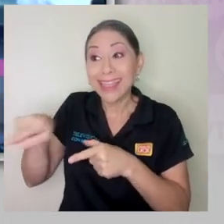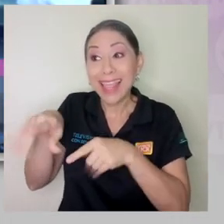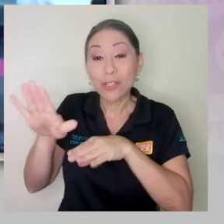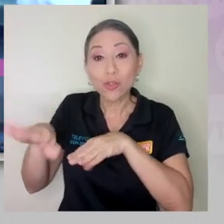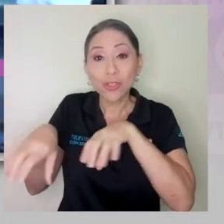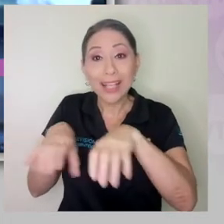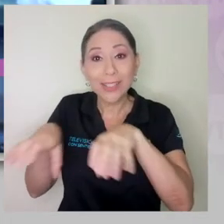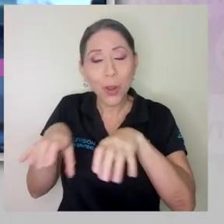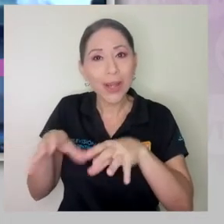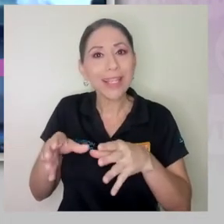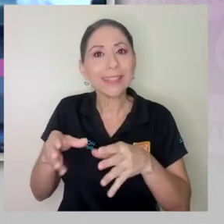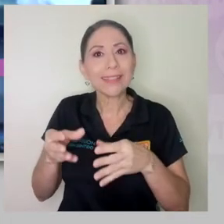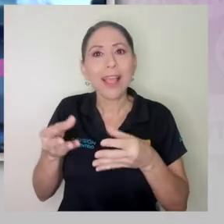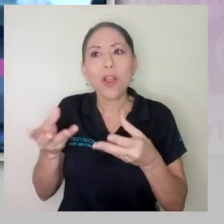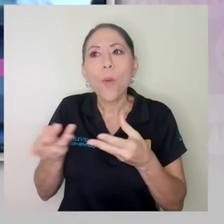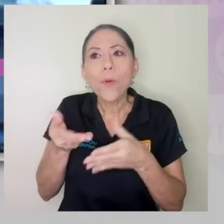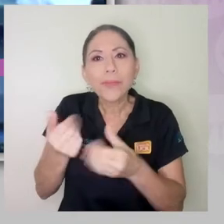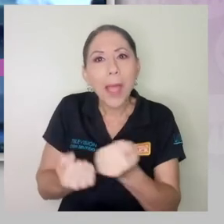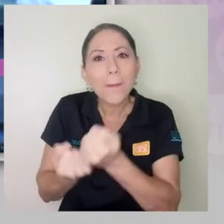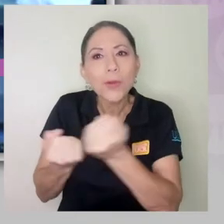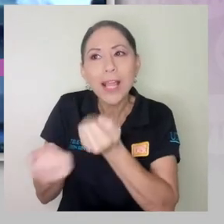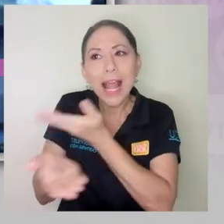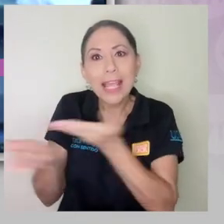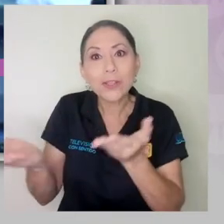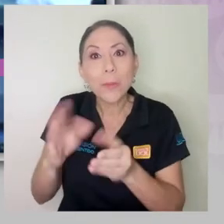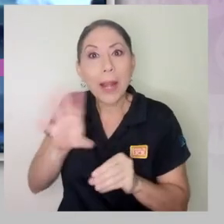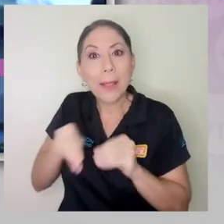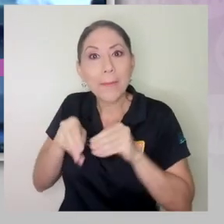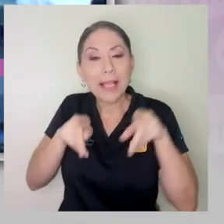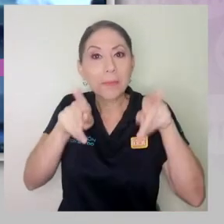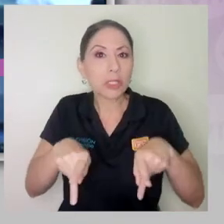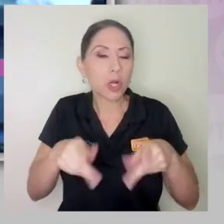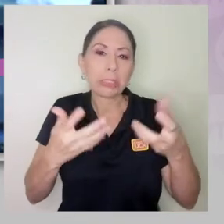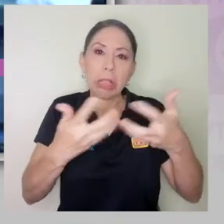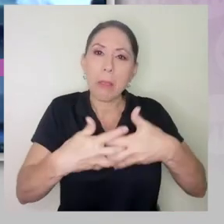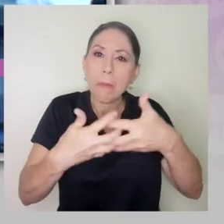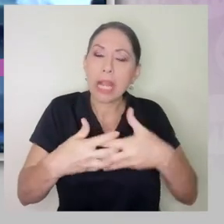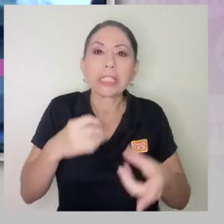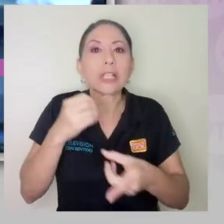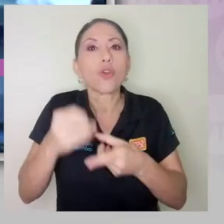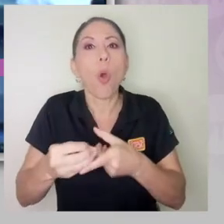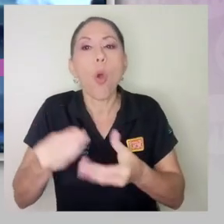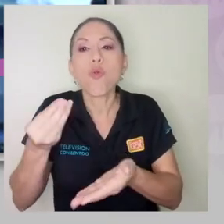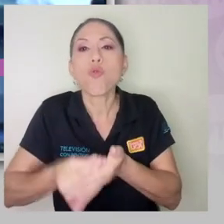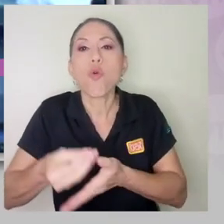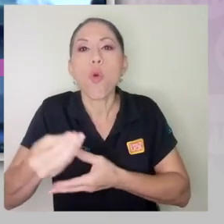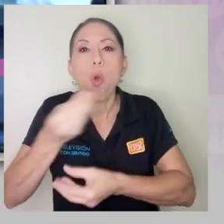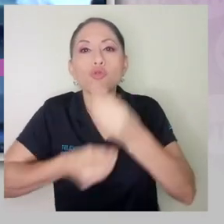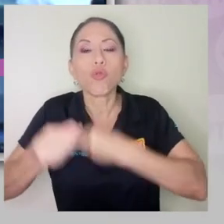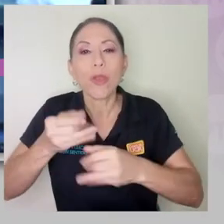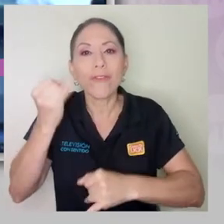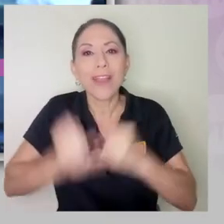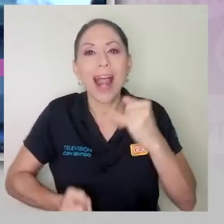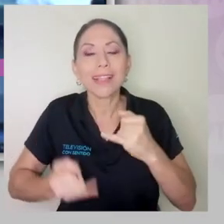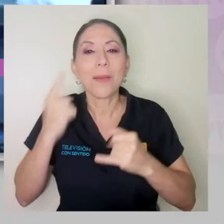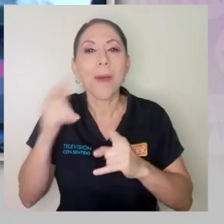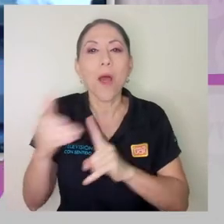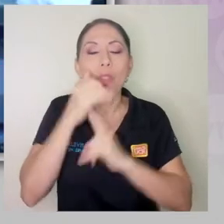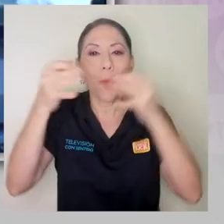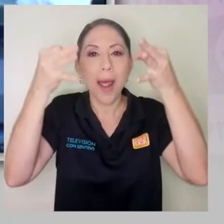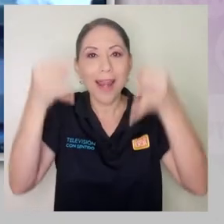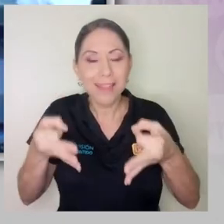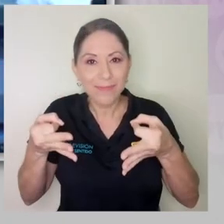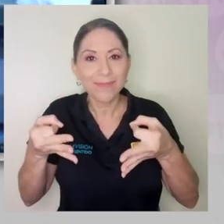que ojalá se sumen cada vez más personas, sean empresas o consumidores finales, a tomar acciones directas sobre la reducción